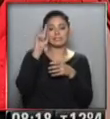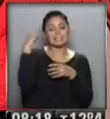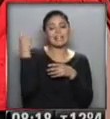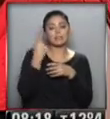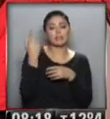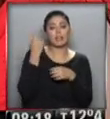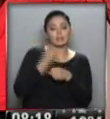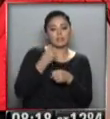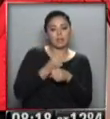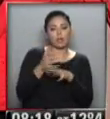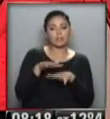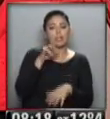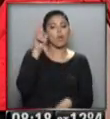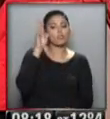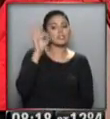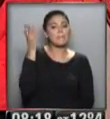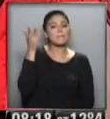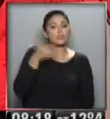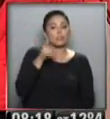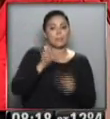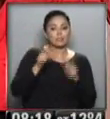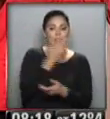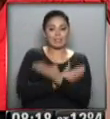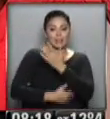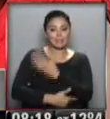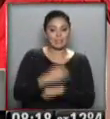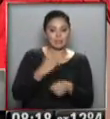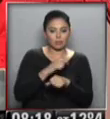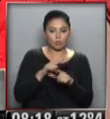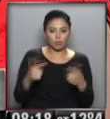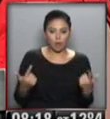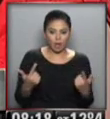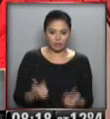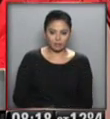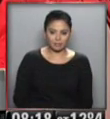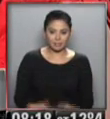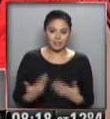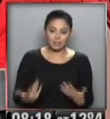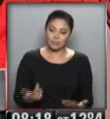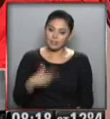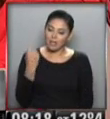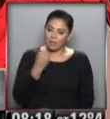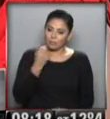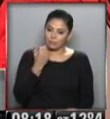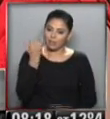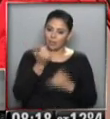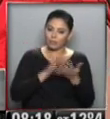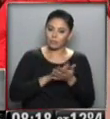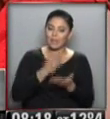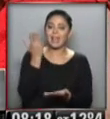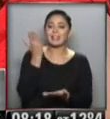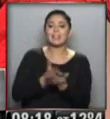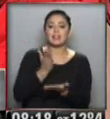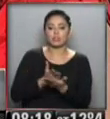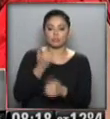al menos un 80 por ciento de personas con discapacidad desocupadas entonces es más que pertinente hablar de nuestro derecho al